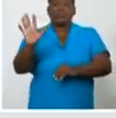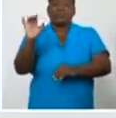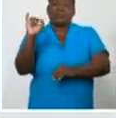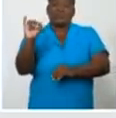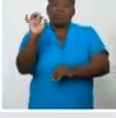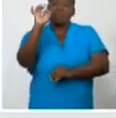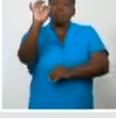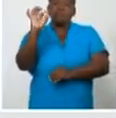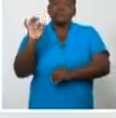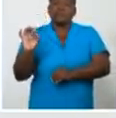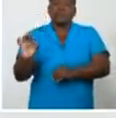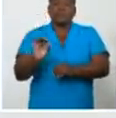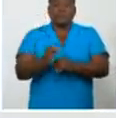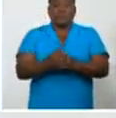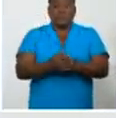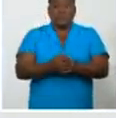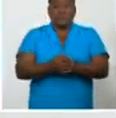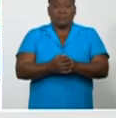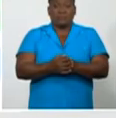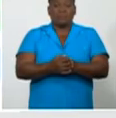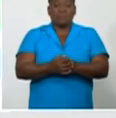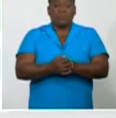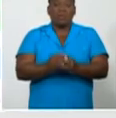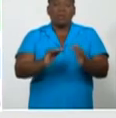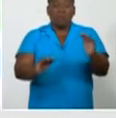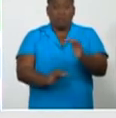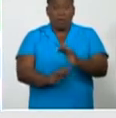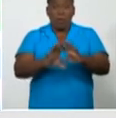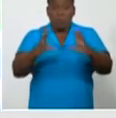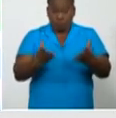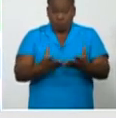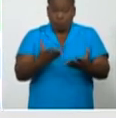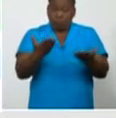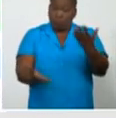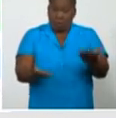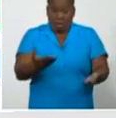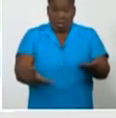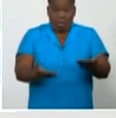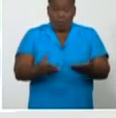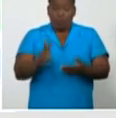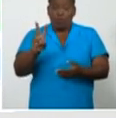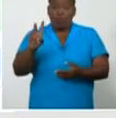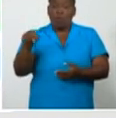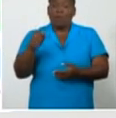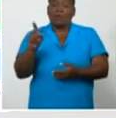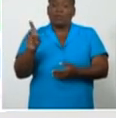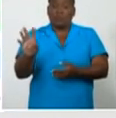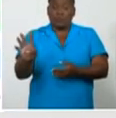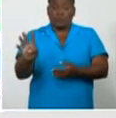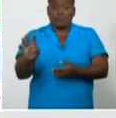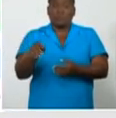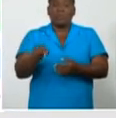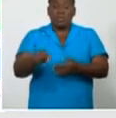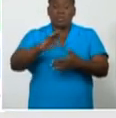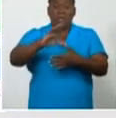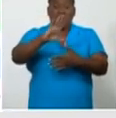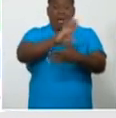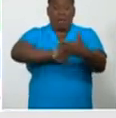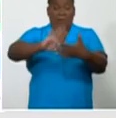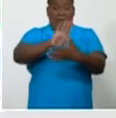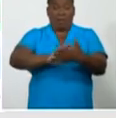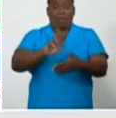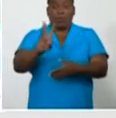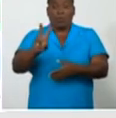0,56%, que si bien es inferior a la del mundo, que es de 2,14, y a la de las Américas, que es de